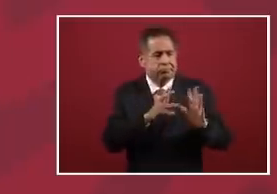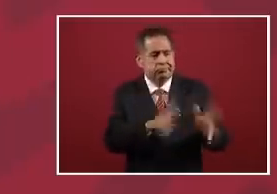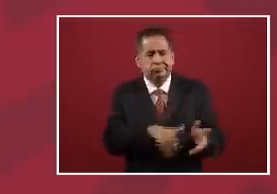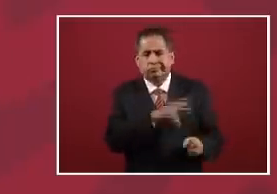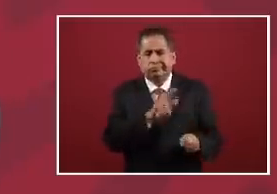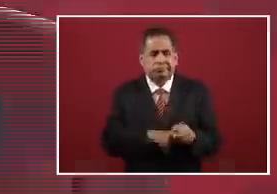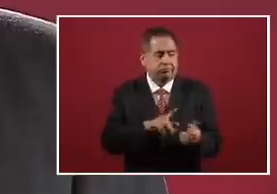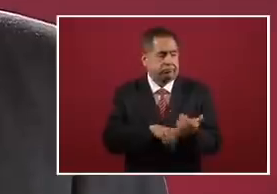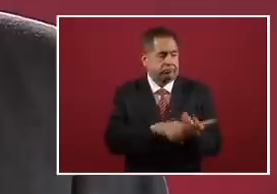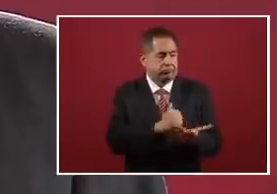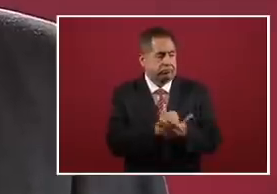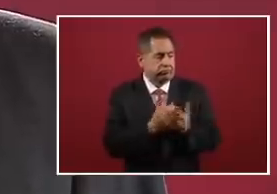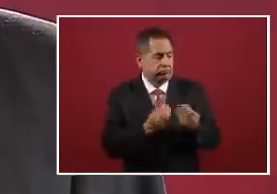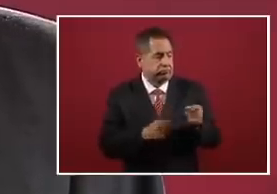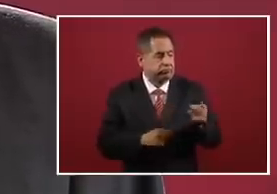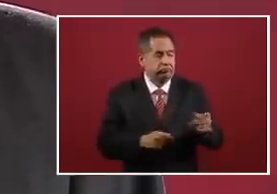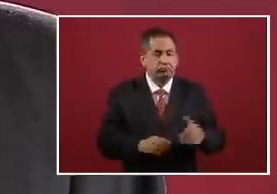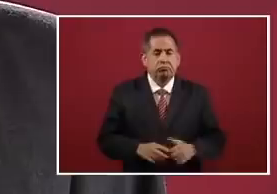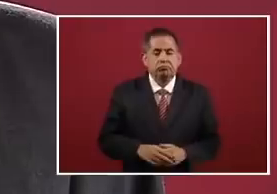Ahí